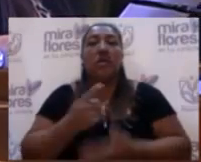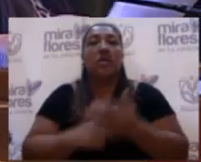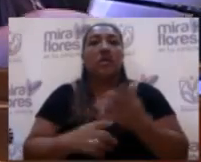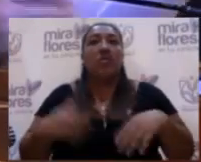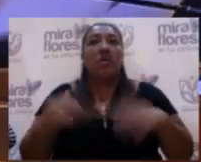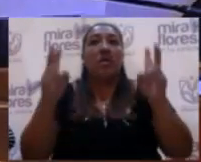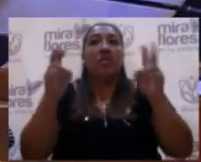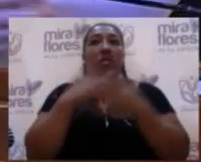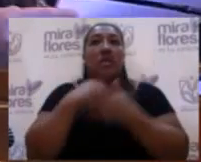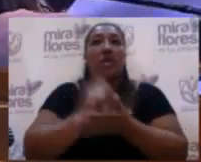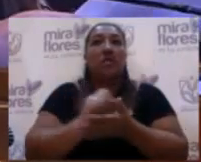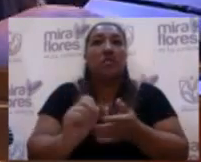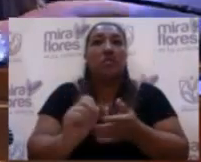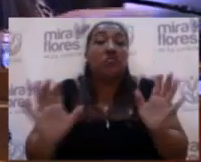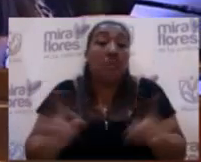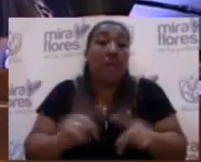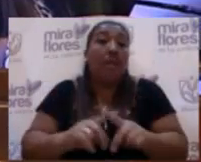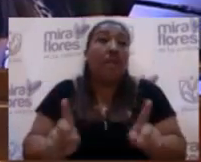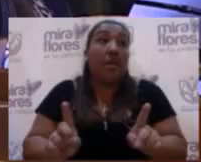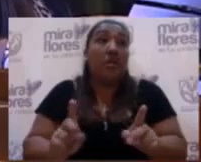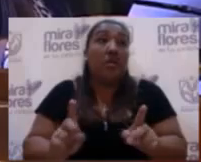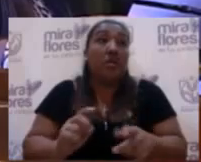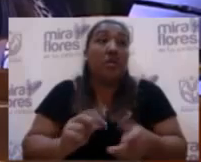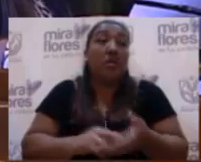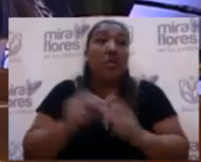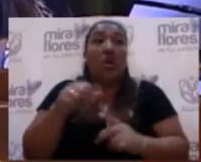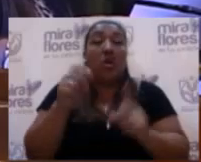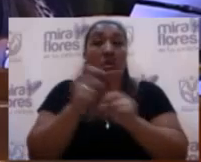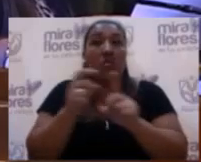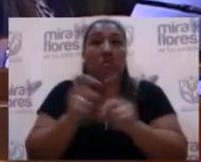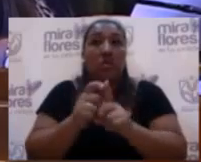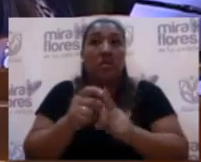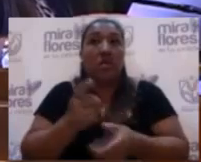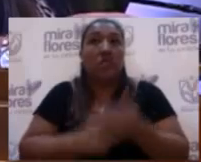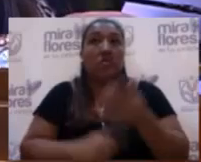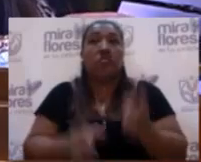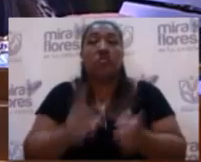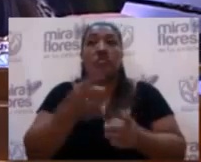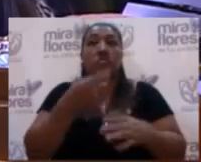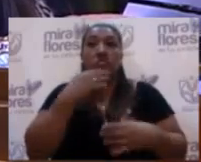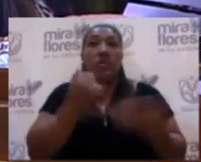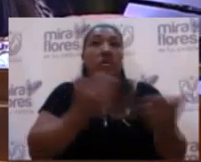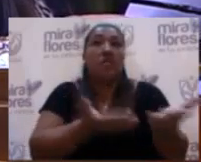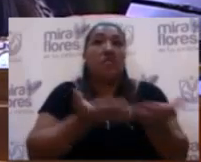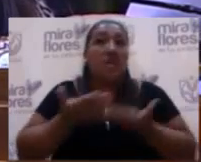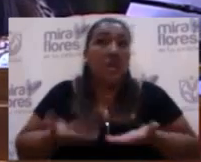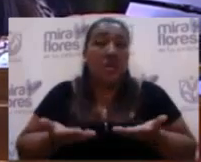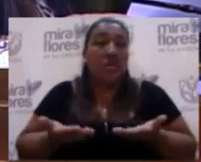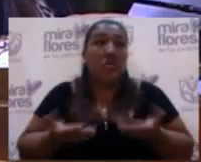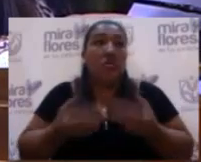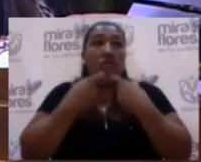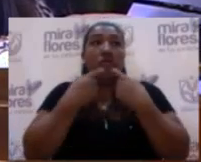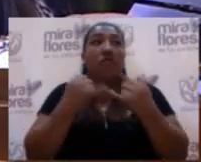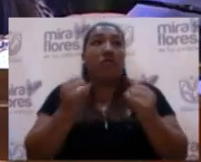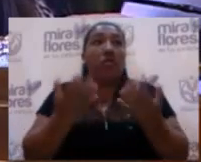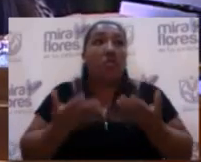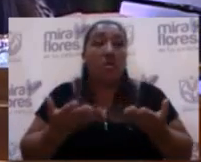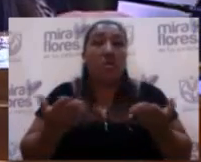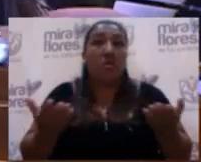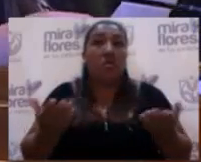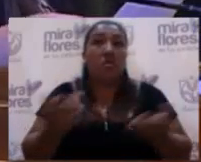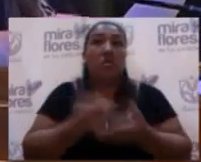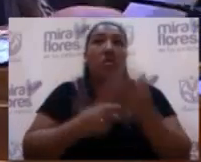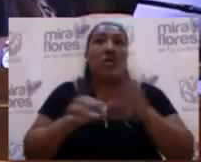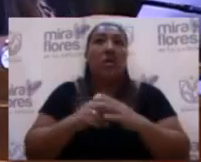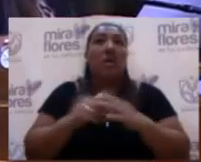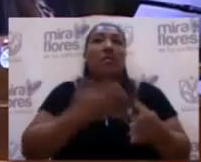de comisiones. Pero se me ha contestado, en otras palabras, que no se me va a poder invitar porque los únicos que se les informe es a los regidores,